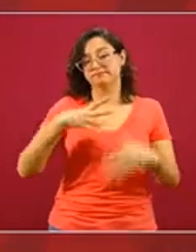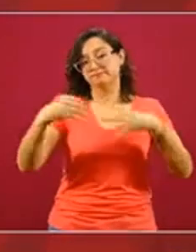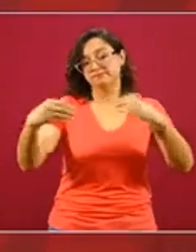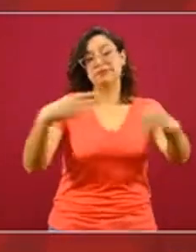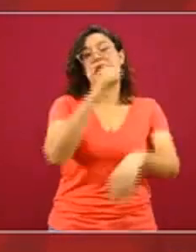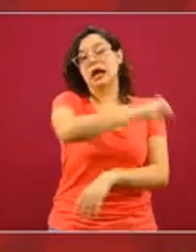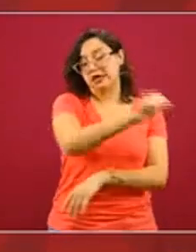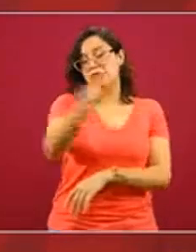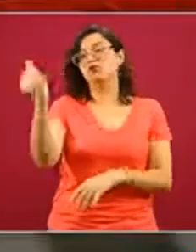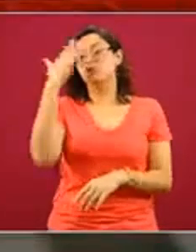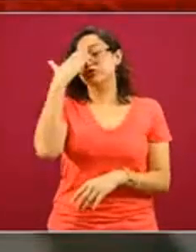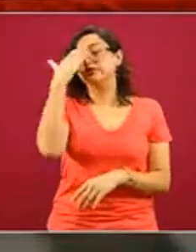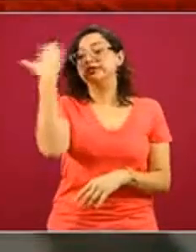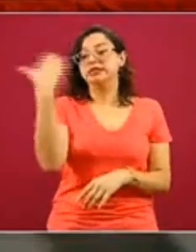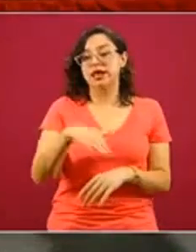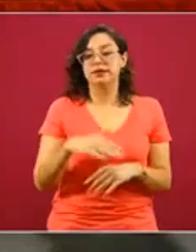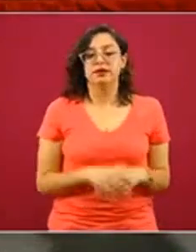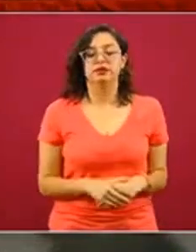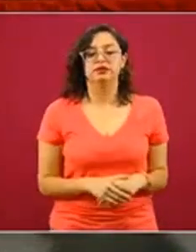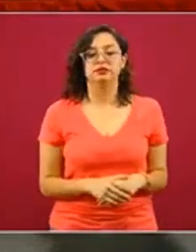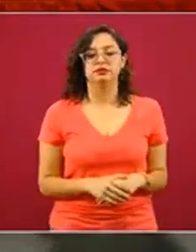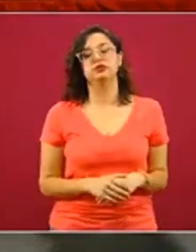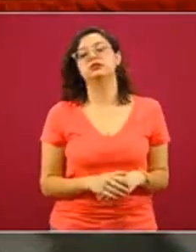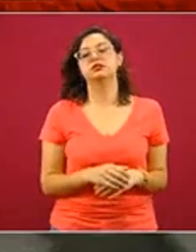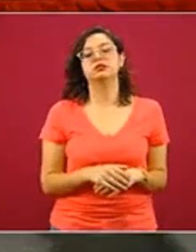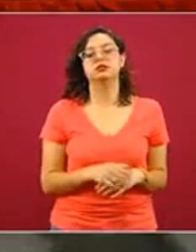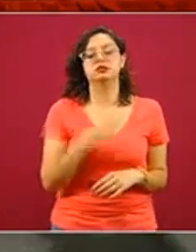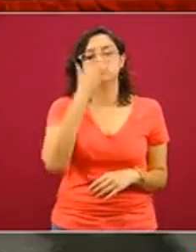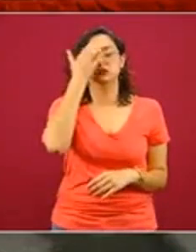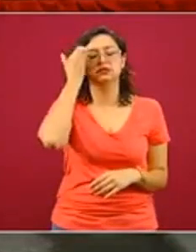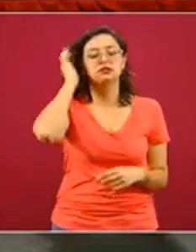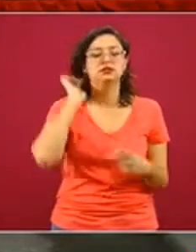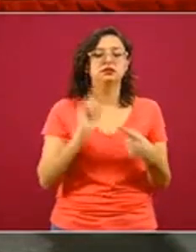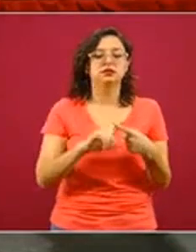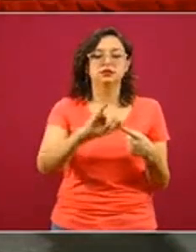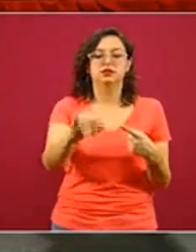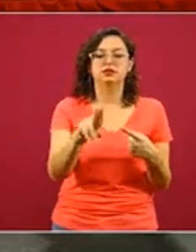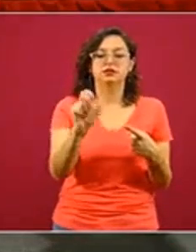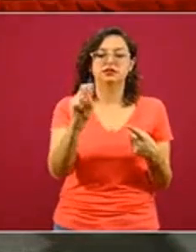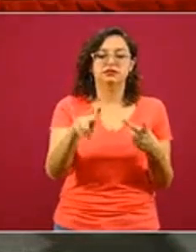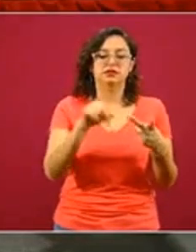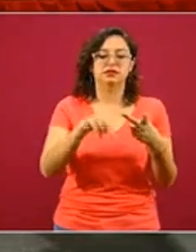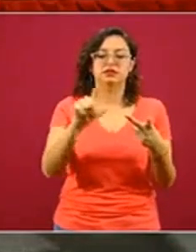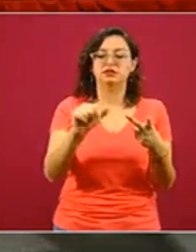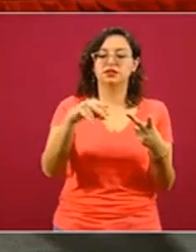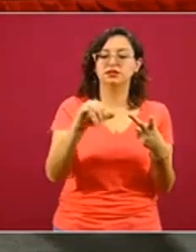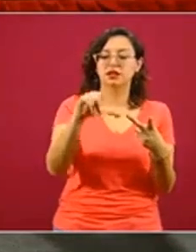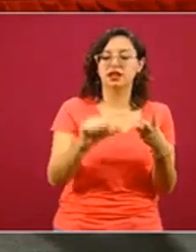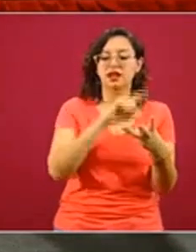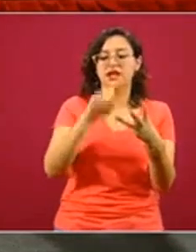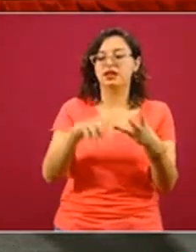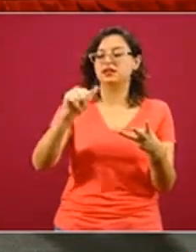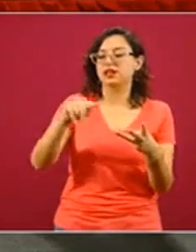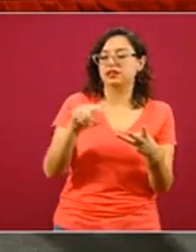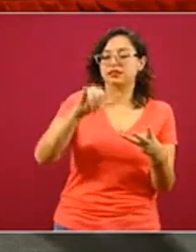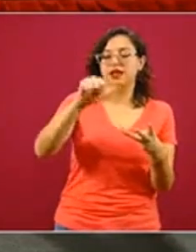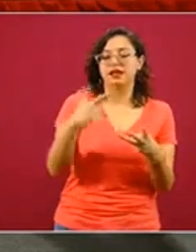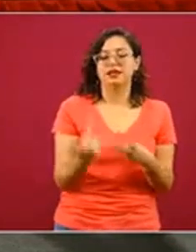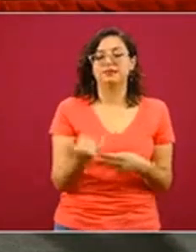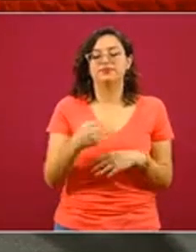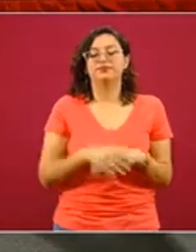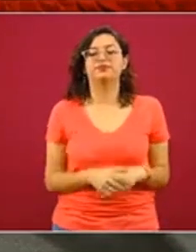gracias. Juan Hernández, Daniela Pastrana, Natalia Vitela. Gracias. Buenas noches. Juan Hernández, del periódico Basta y de Grupo